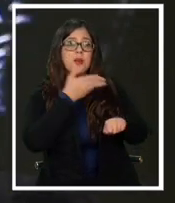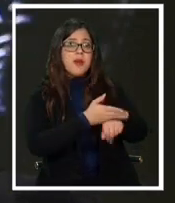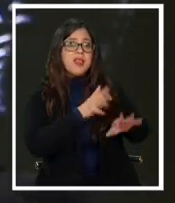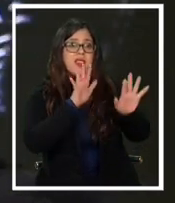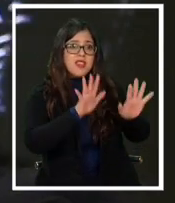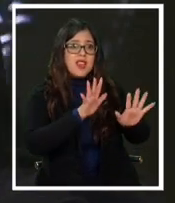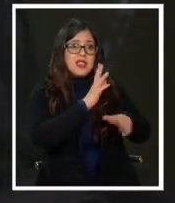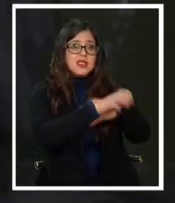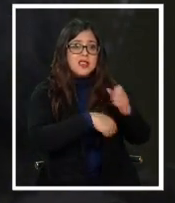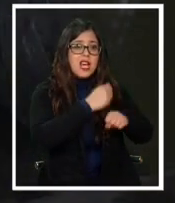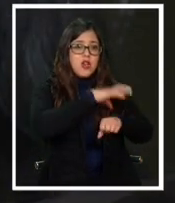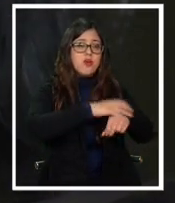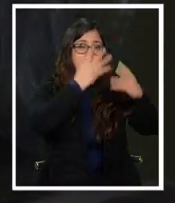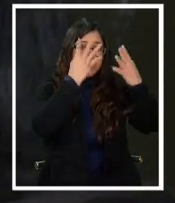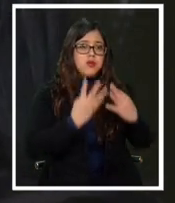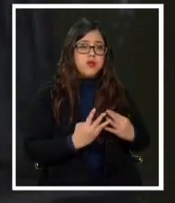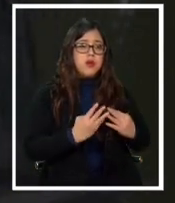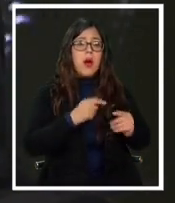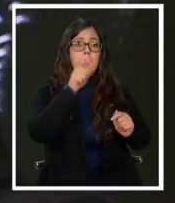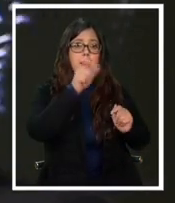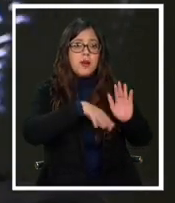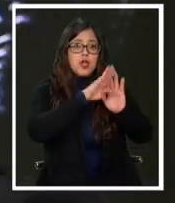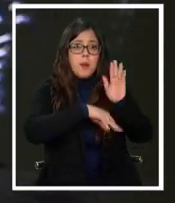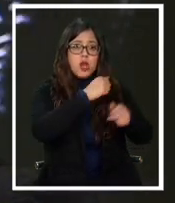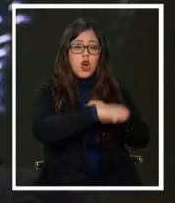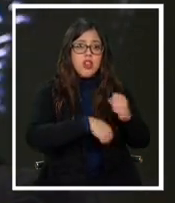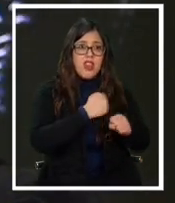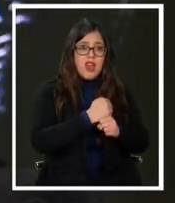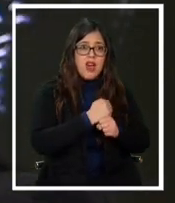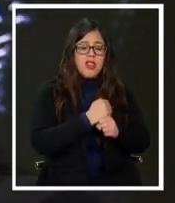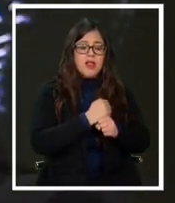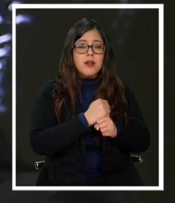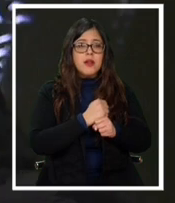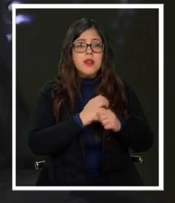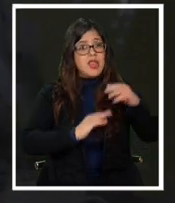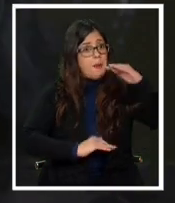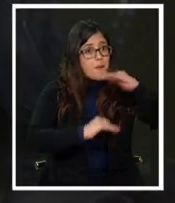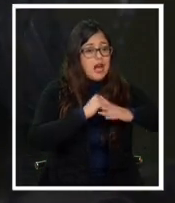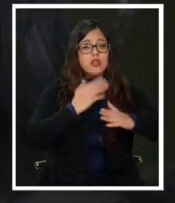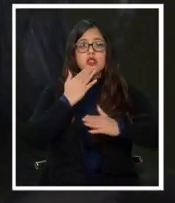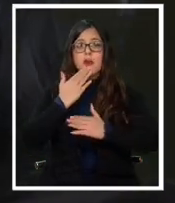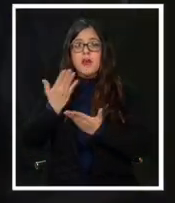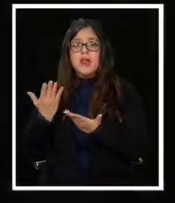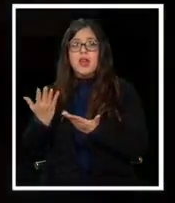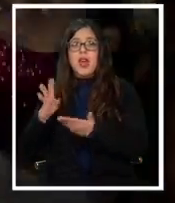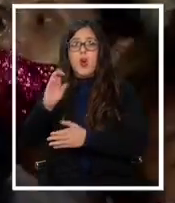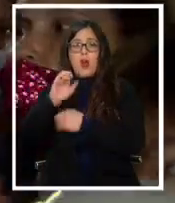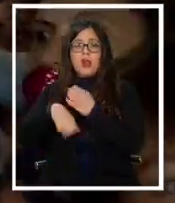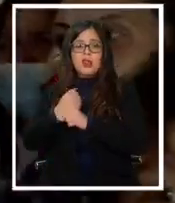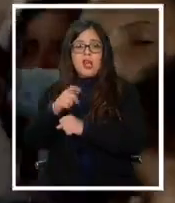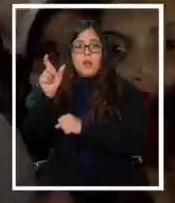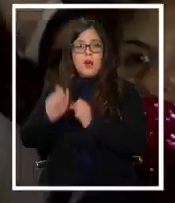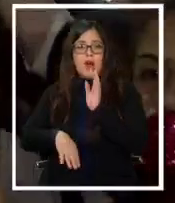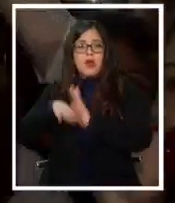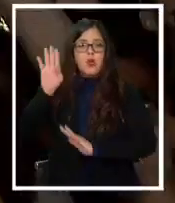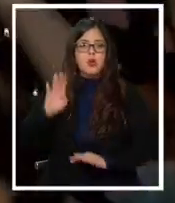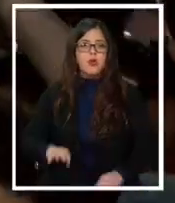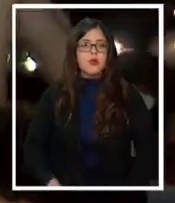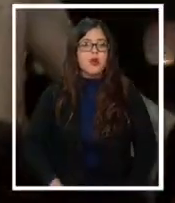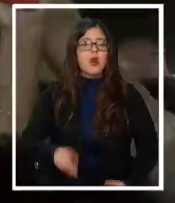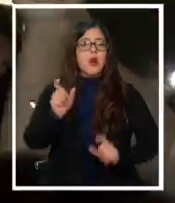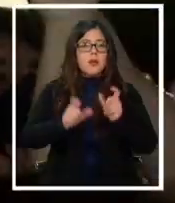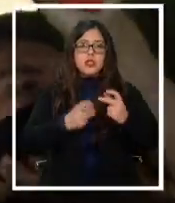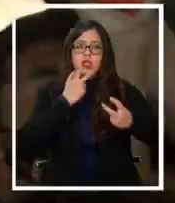menor, que es la pena máxima que se le puede pedir a un menor de edad, y perpetua calificada para el adulto.